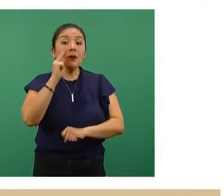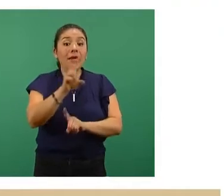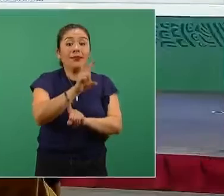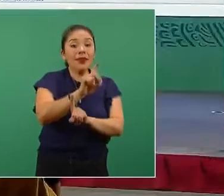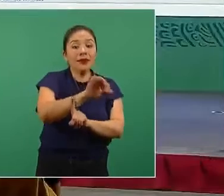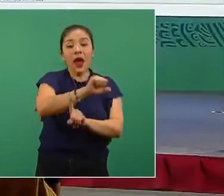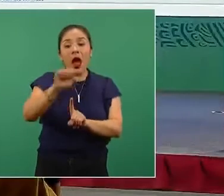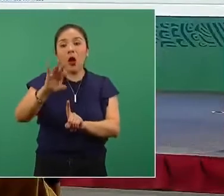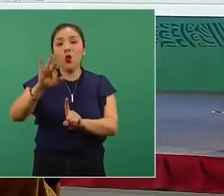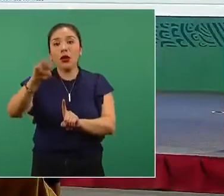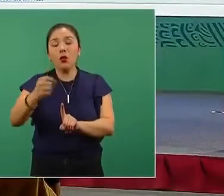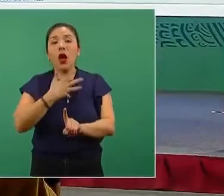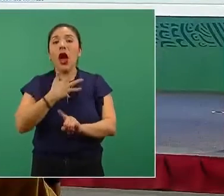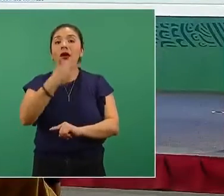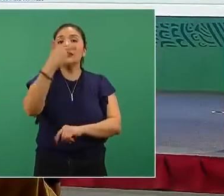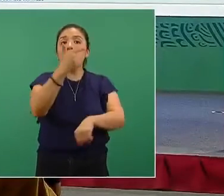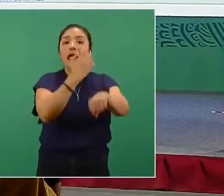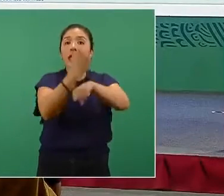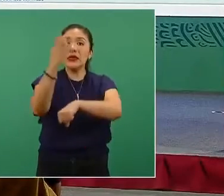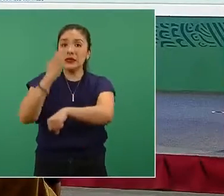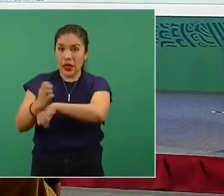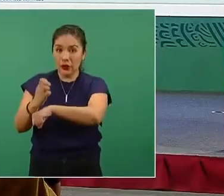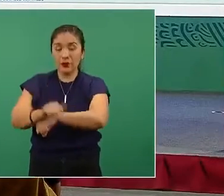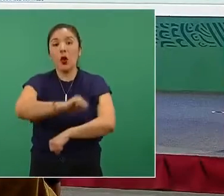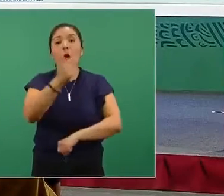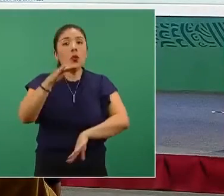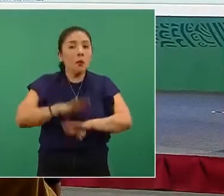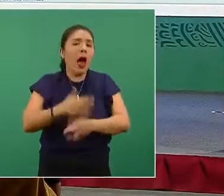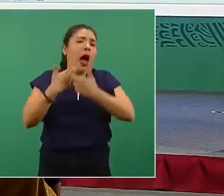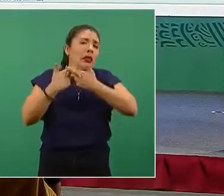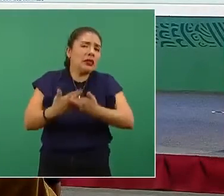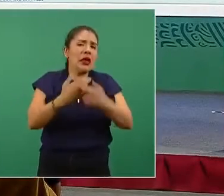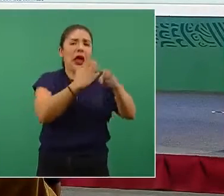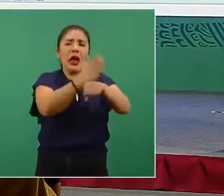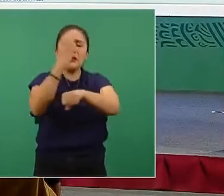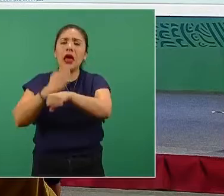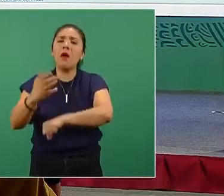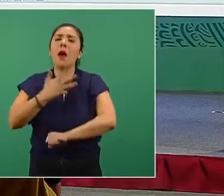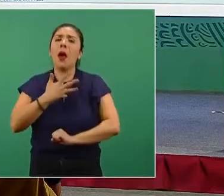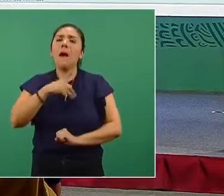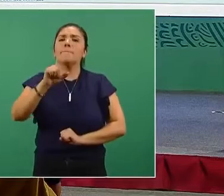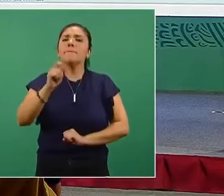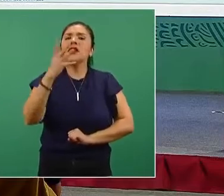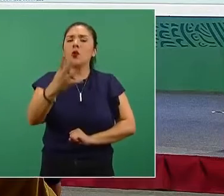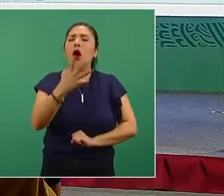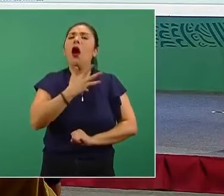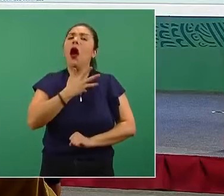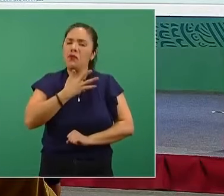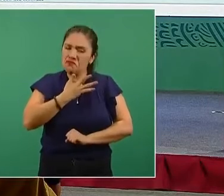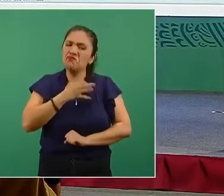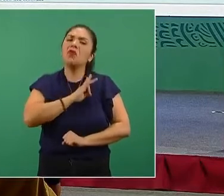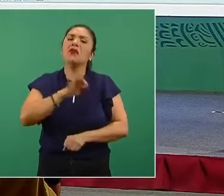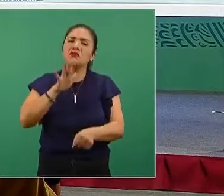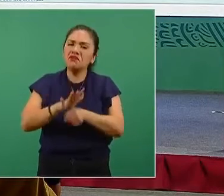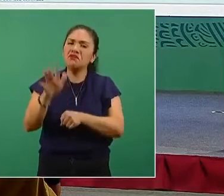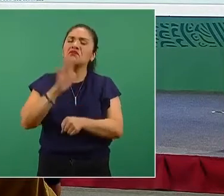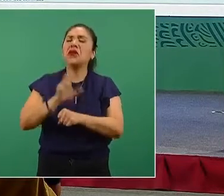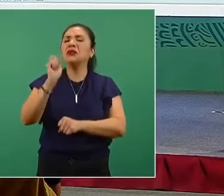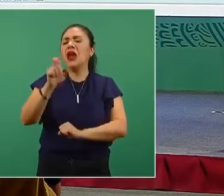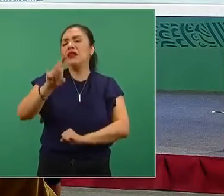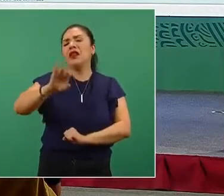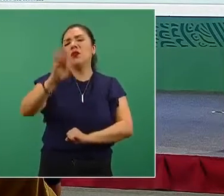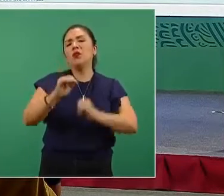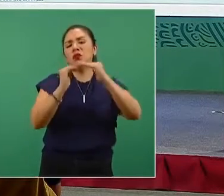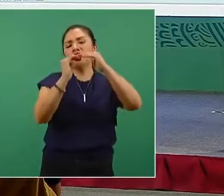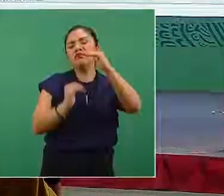49, 7 entidades federativas, y la gran mayoría, 24, se encuentran también con menos del 30% de